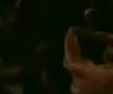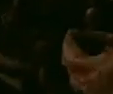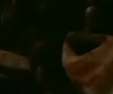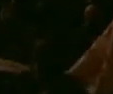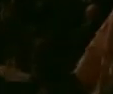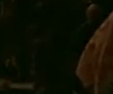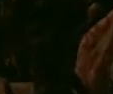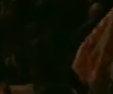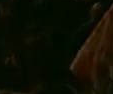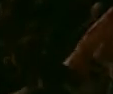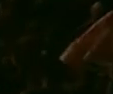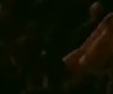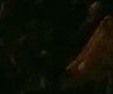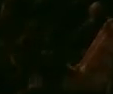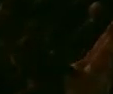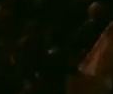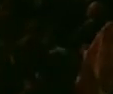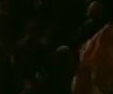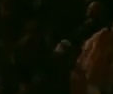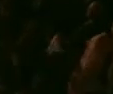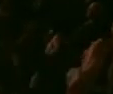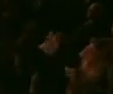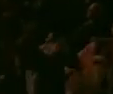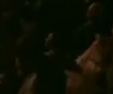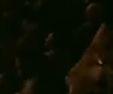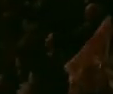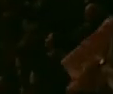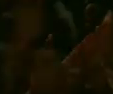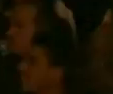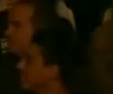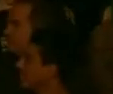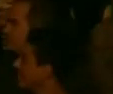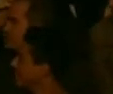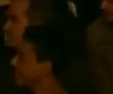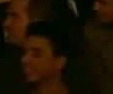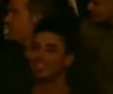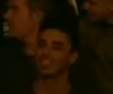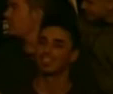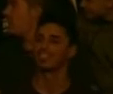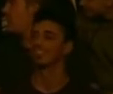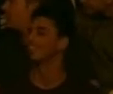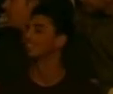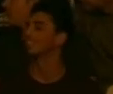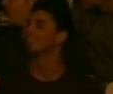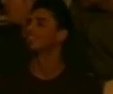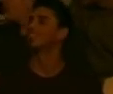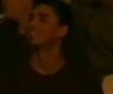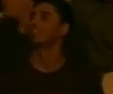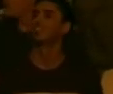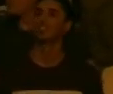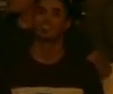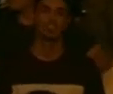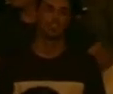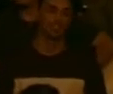sabe, por alguno de los premios en el apartado de interpretación o de presentación. Estos faunos que llegan para animarnos, como